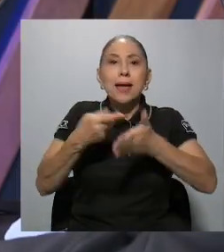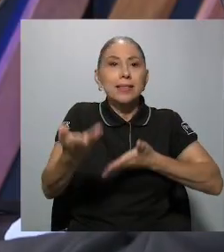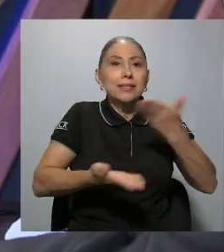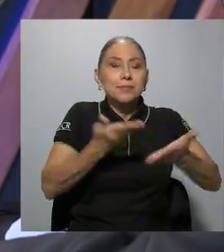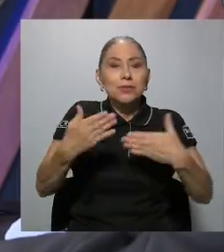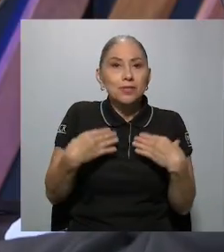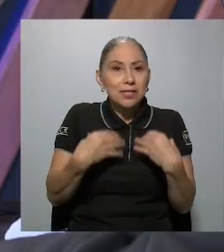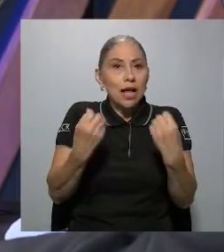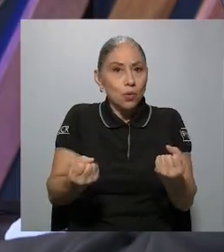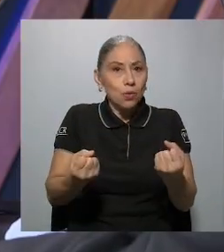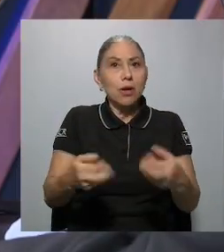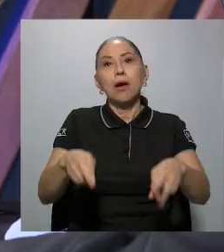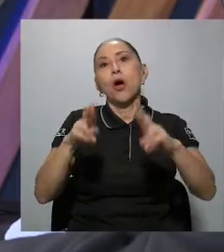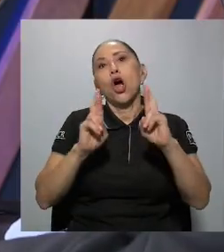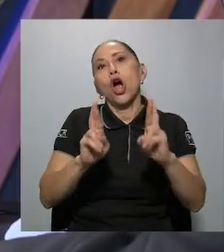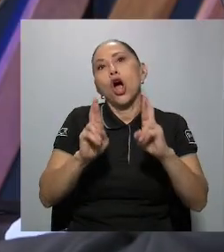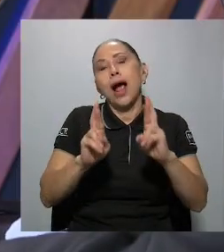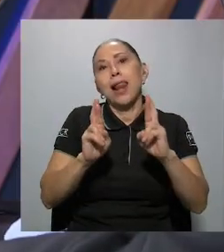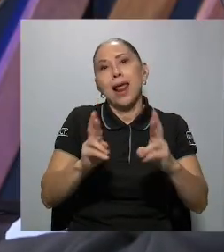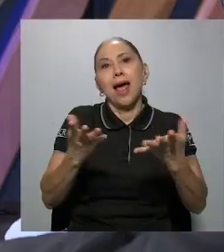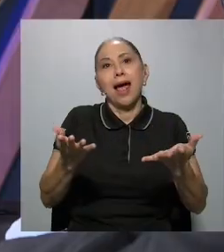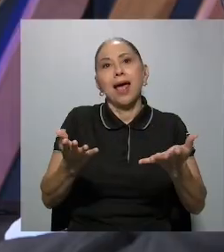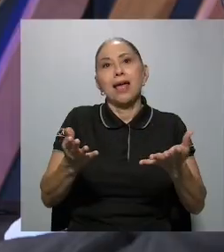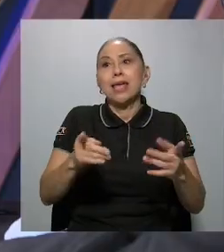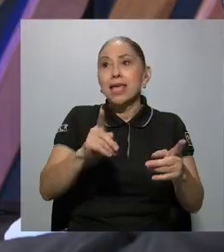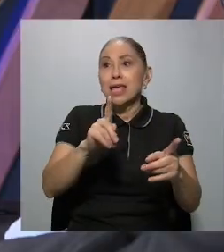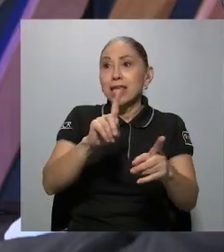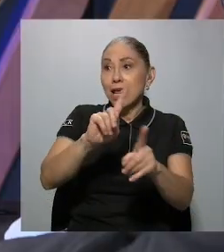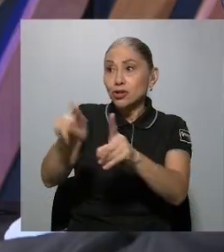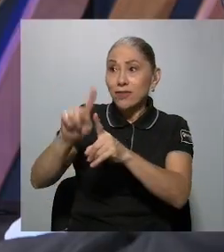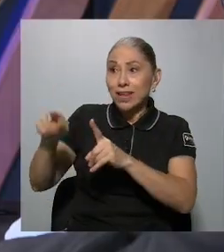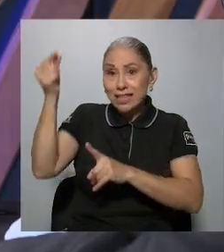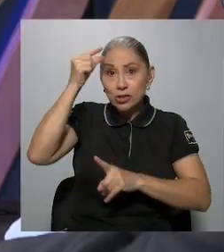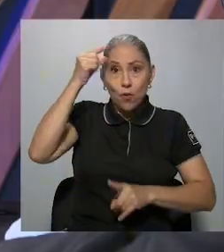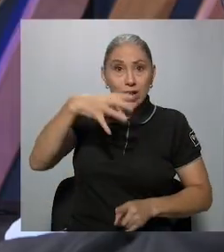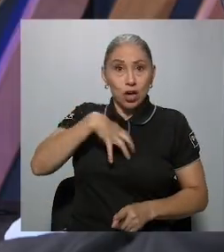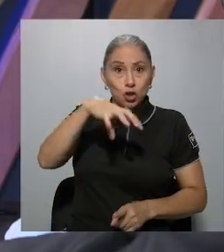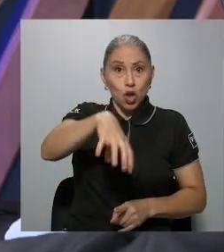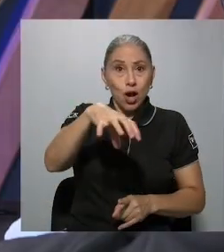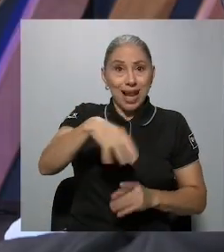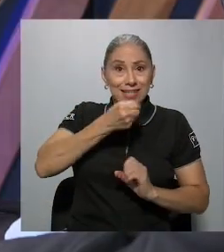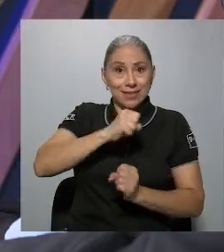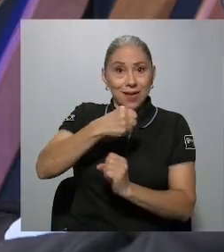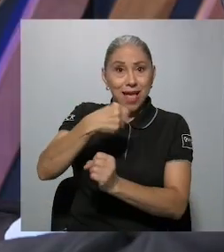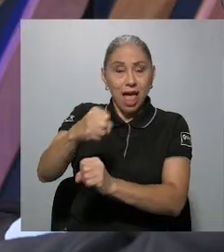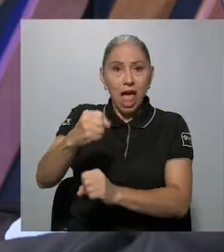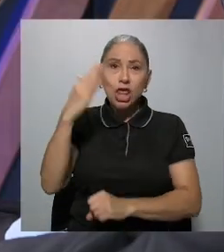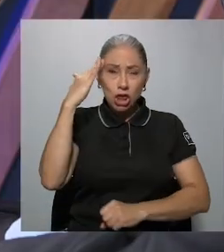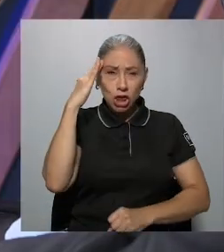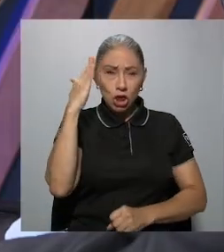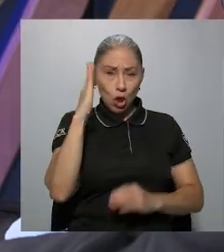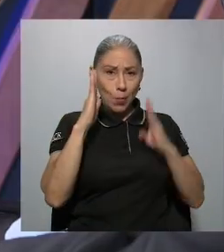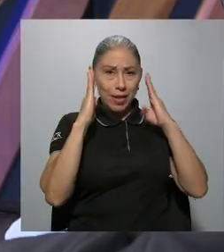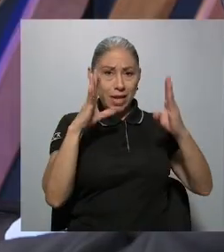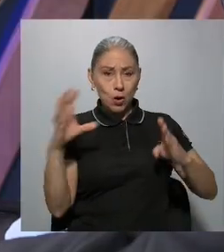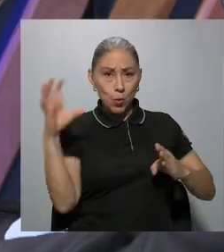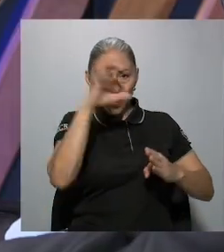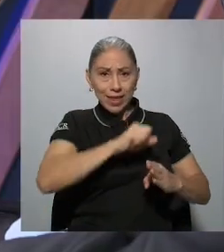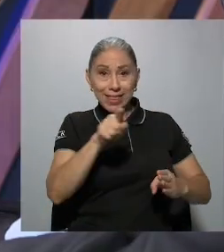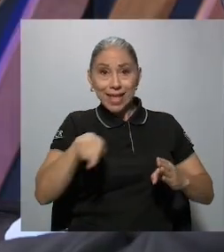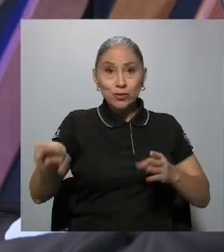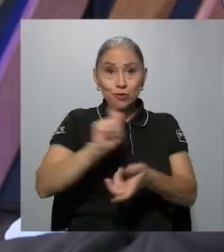de servicios de salud, ¿verdad? O sea, ojalá y que los gobiernos locales tomen en cuenta estos cambios